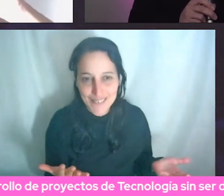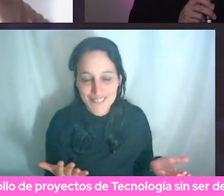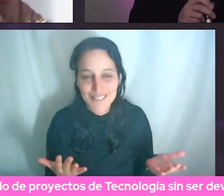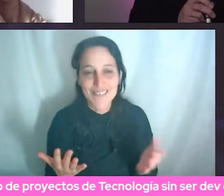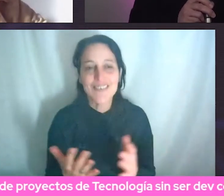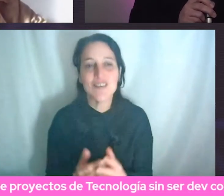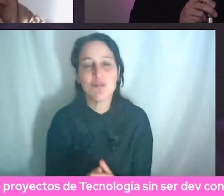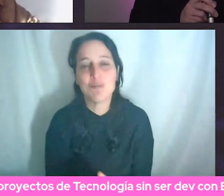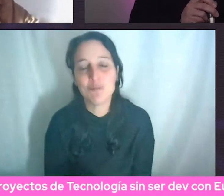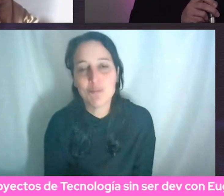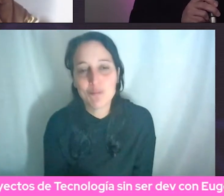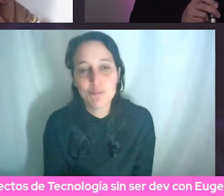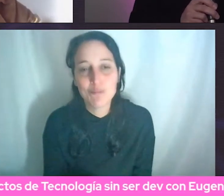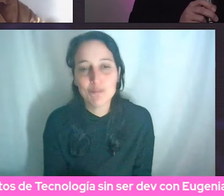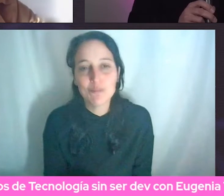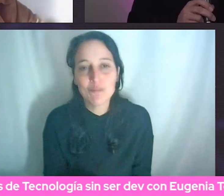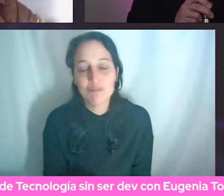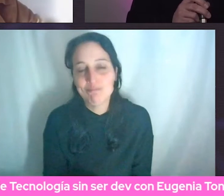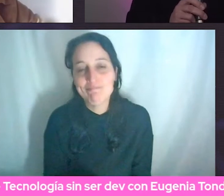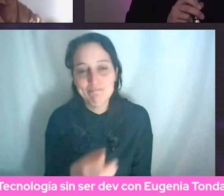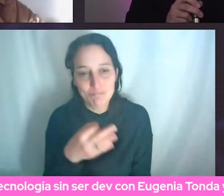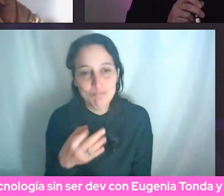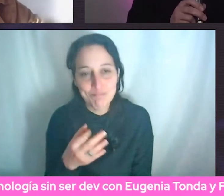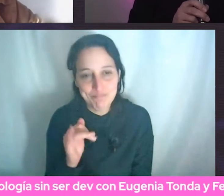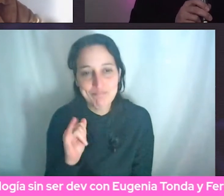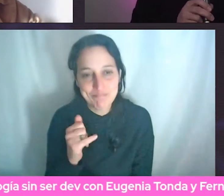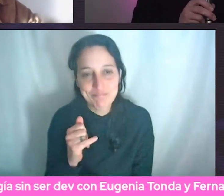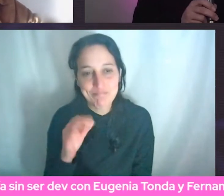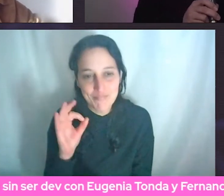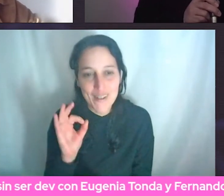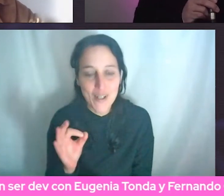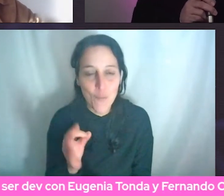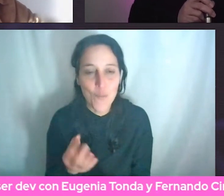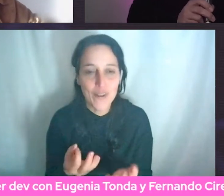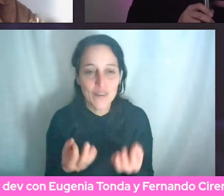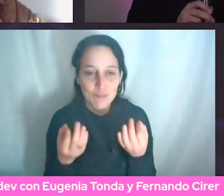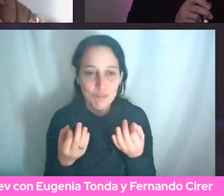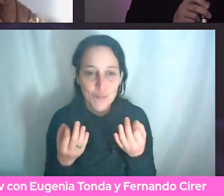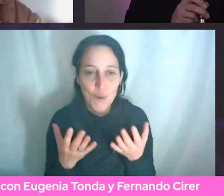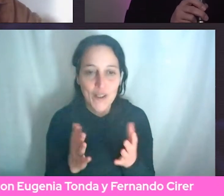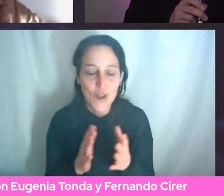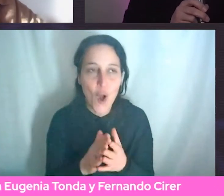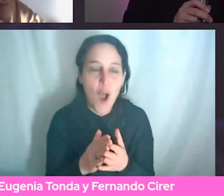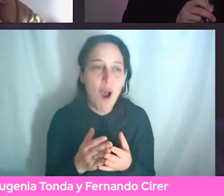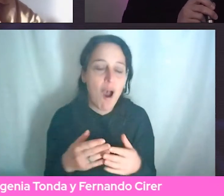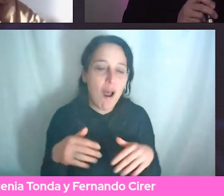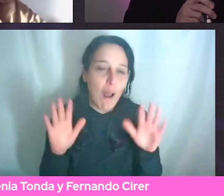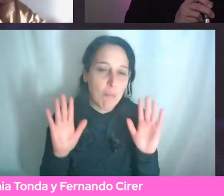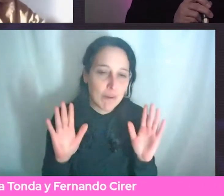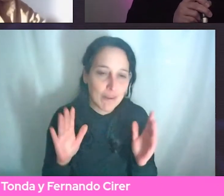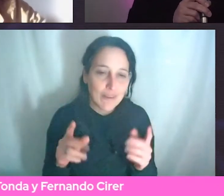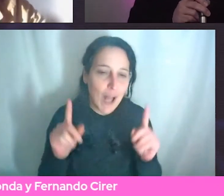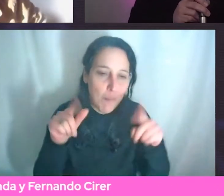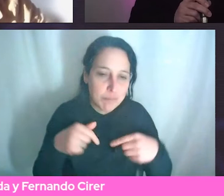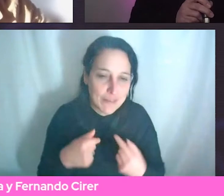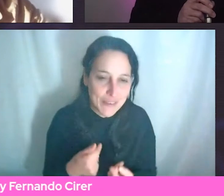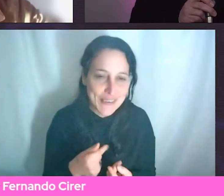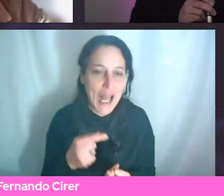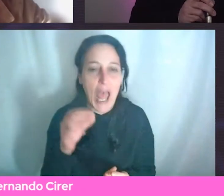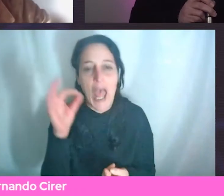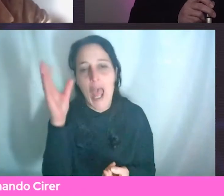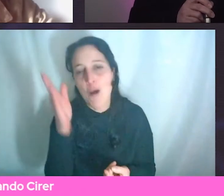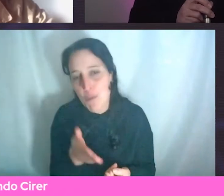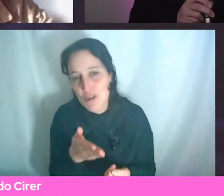que. No, está bueno esto que traes. No sé si es el porcentaje real, pero